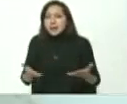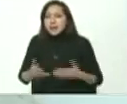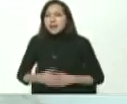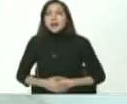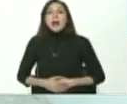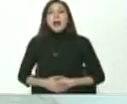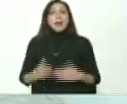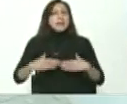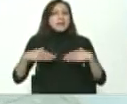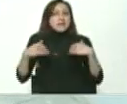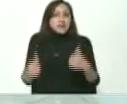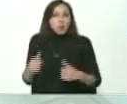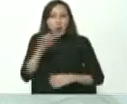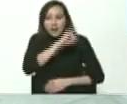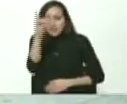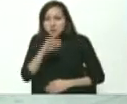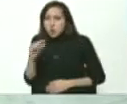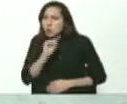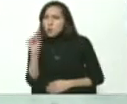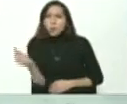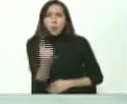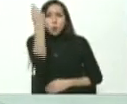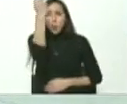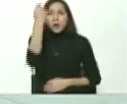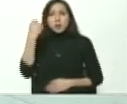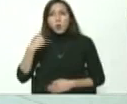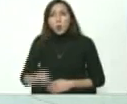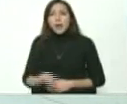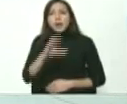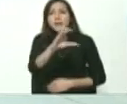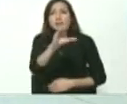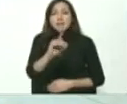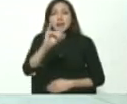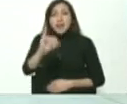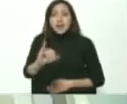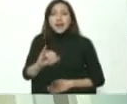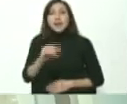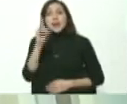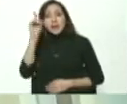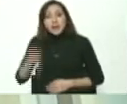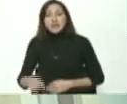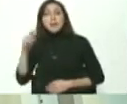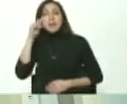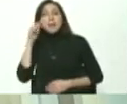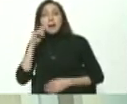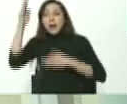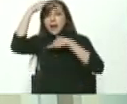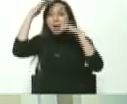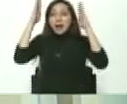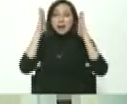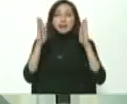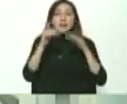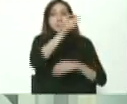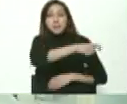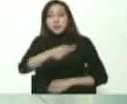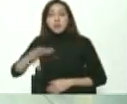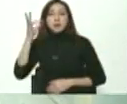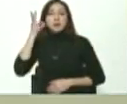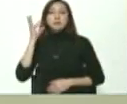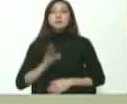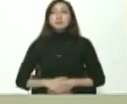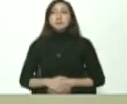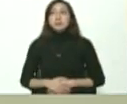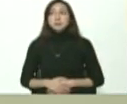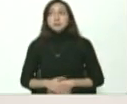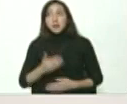Salud, el único en el estado con estas características donde tenemos un CDI, un SRI y una maternidad de bajo riesgo. Gracias, señor presidente, por el